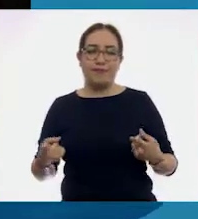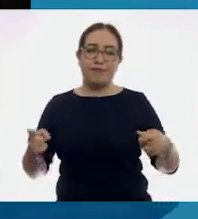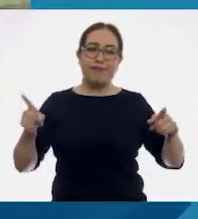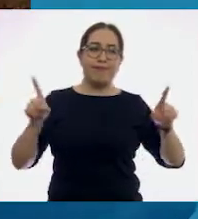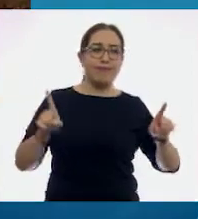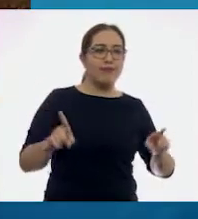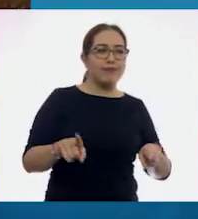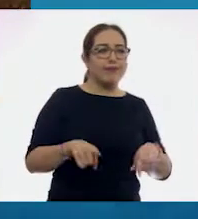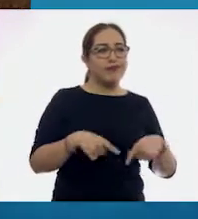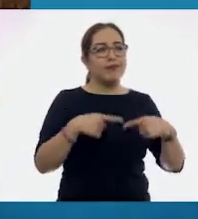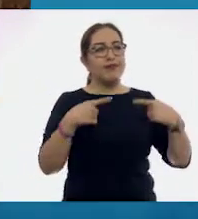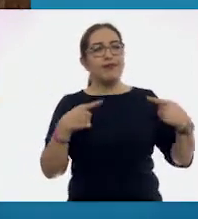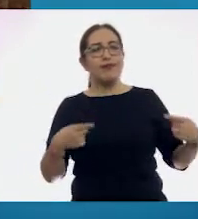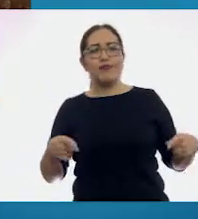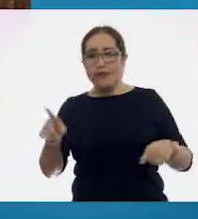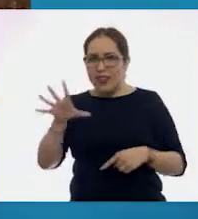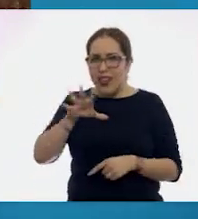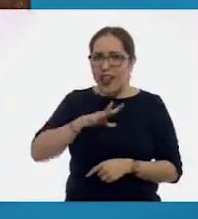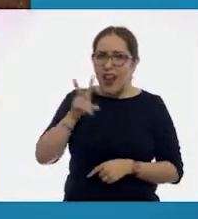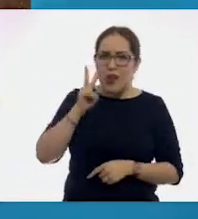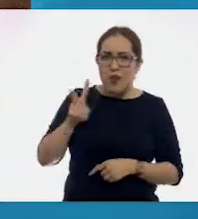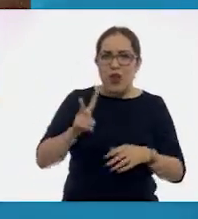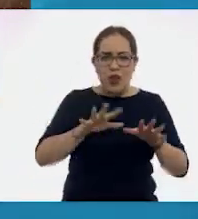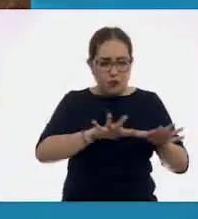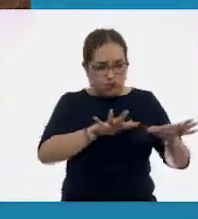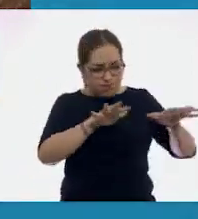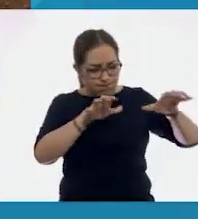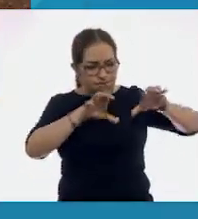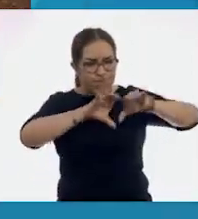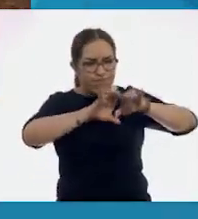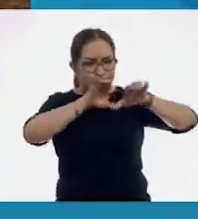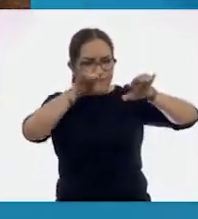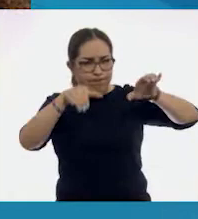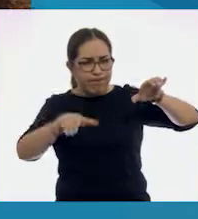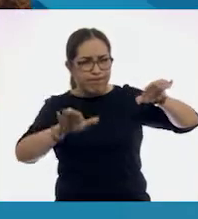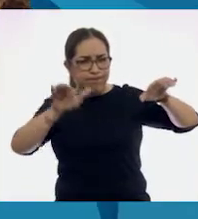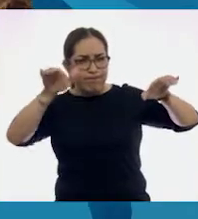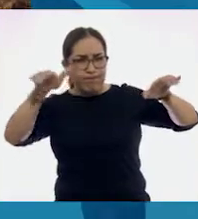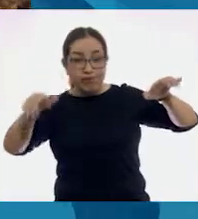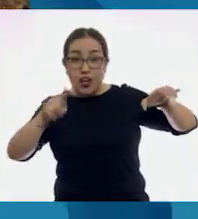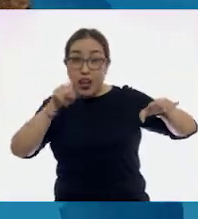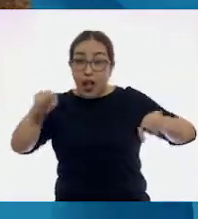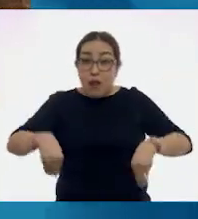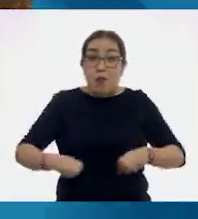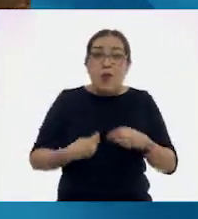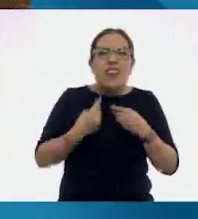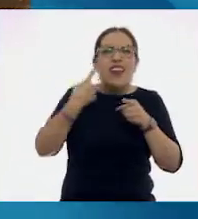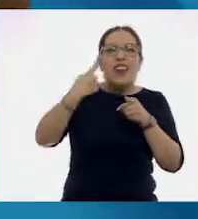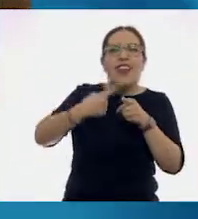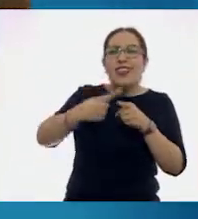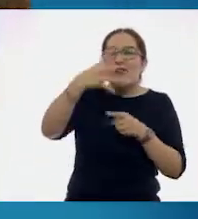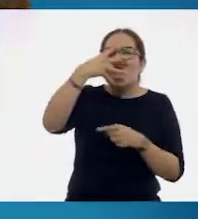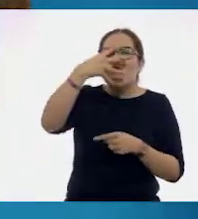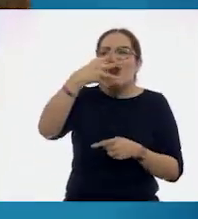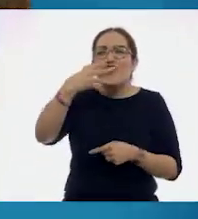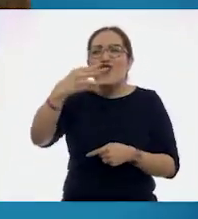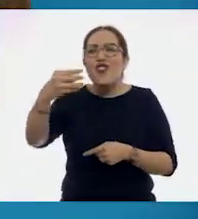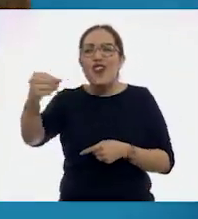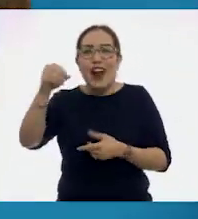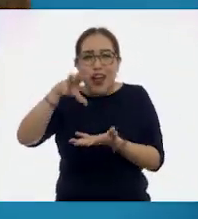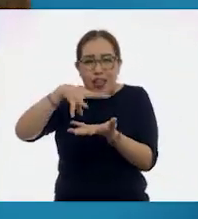Sobre las dunas vivía una zorrita del desierto,